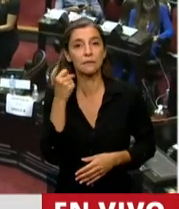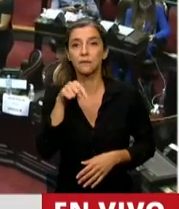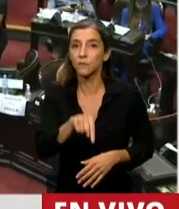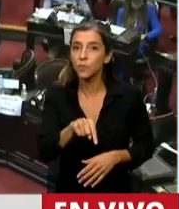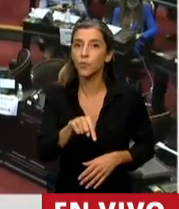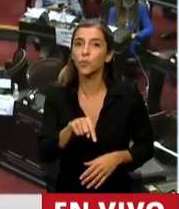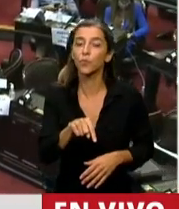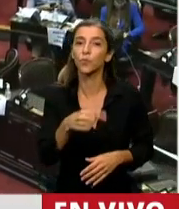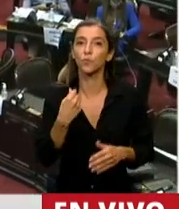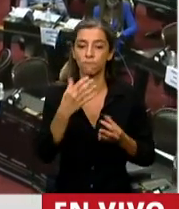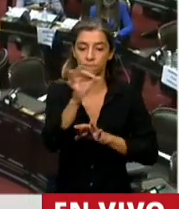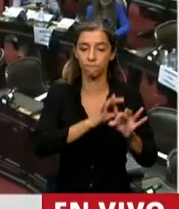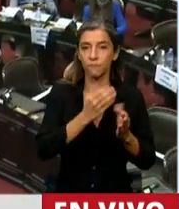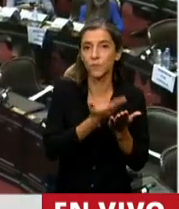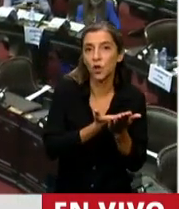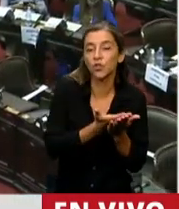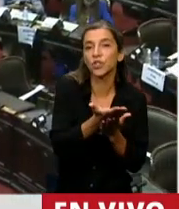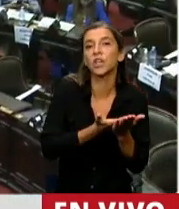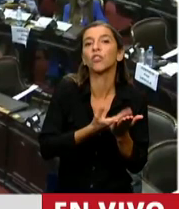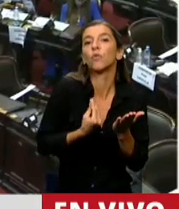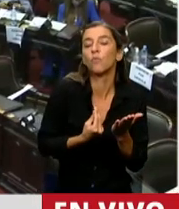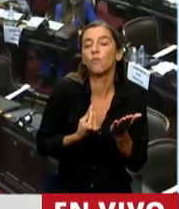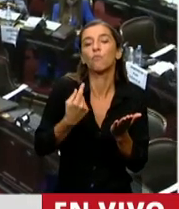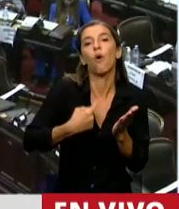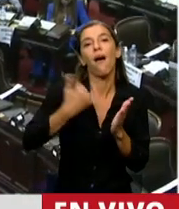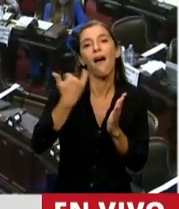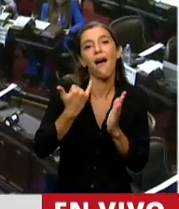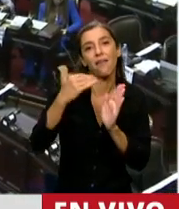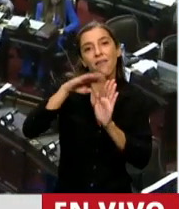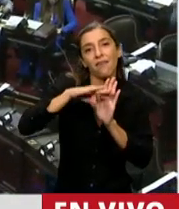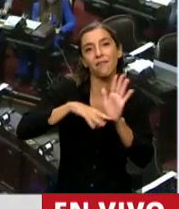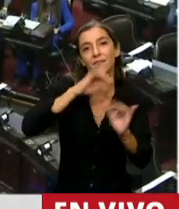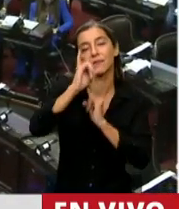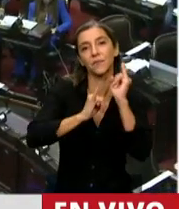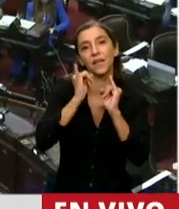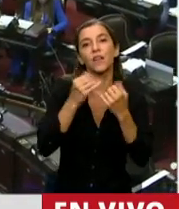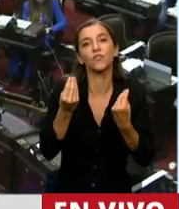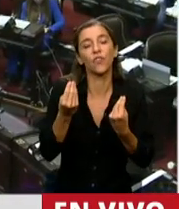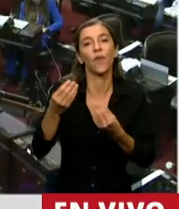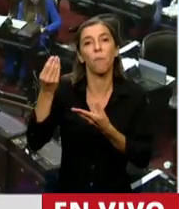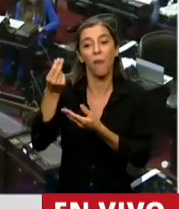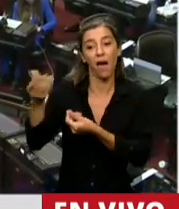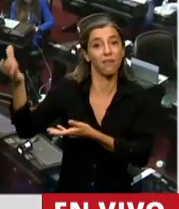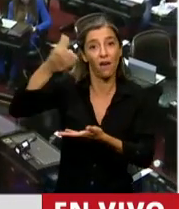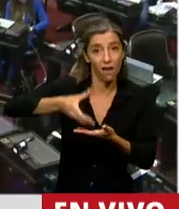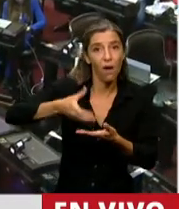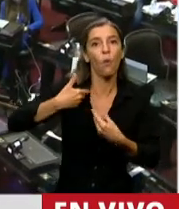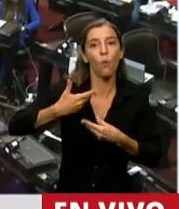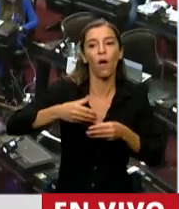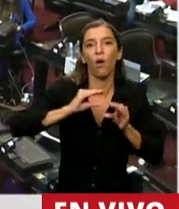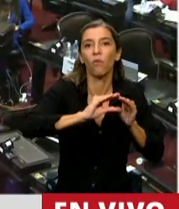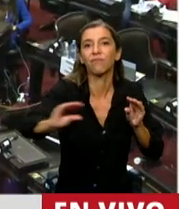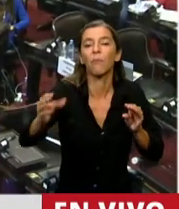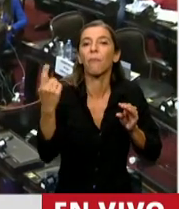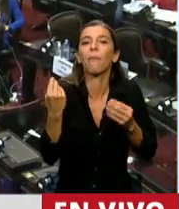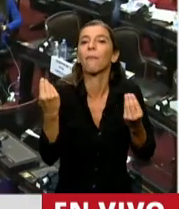el énfasis que pone este proyecto en cuanto a limitar el destino de los fondos que se obtienen cuando se endeuda al país. Y creo que es